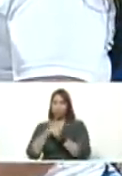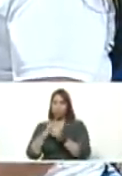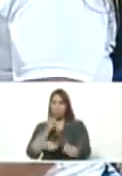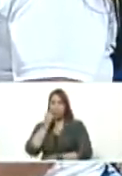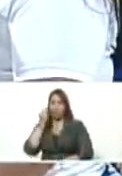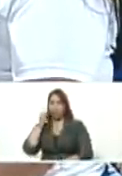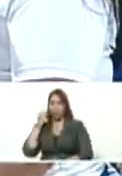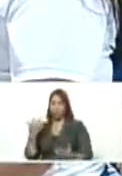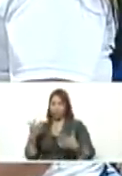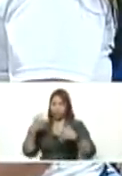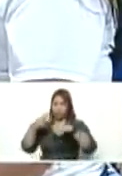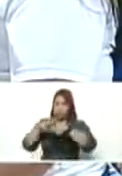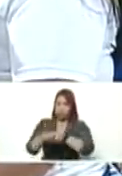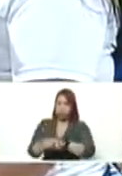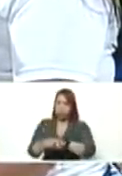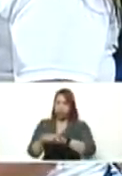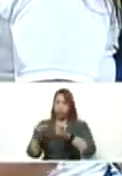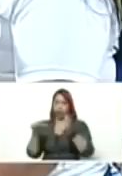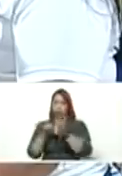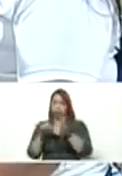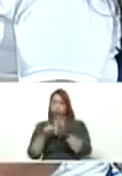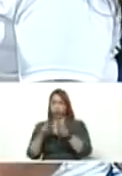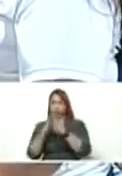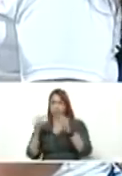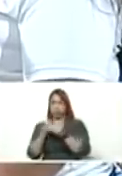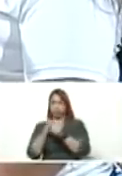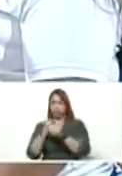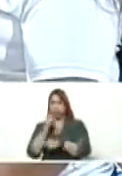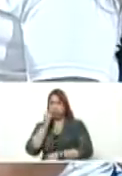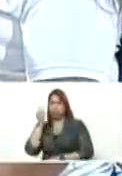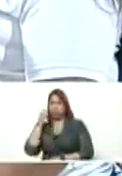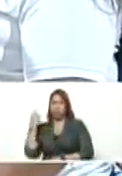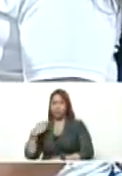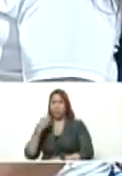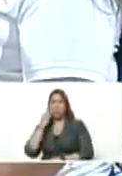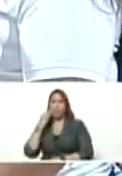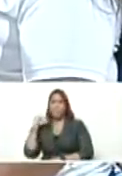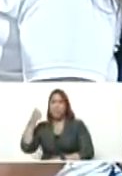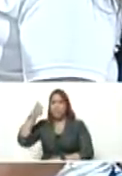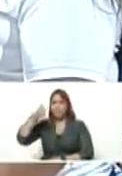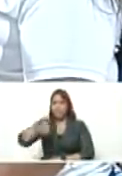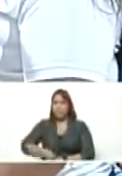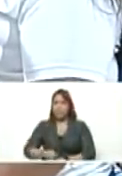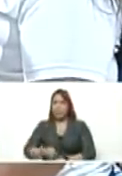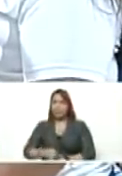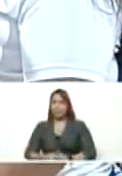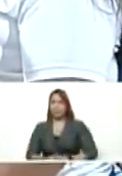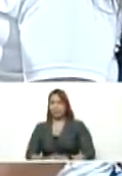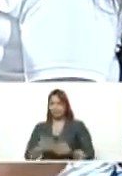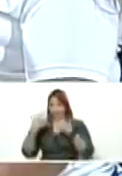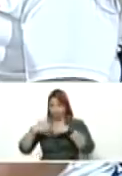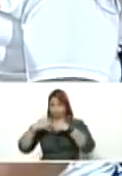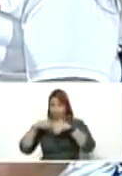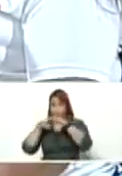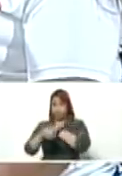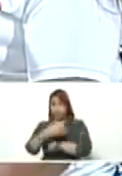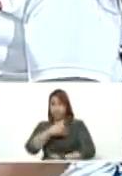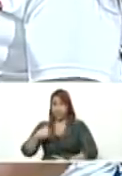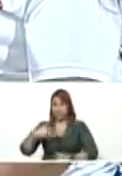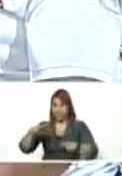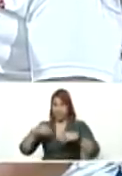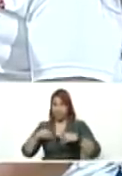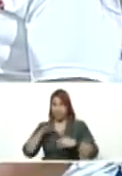obrera articular, donde toda la clase obrera ha tenido experiencia desde sus empresas. Yo quiero